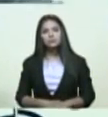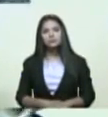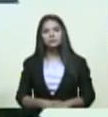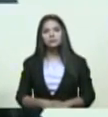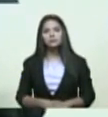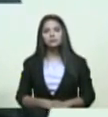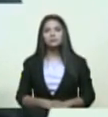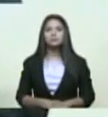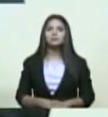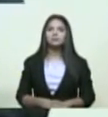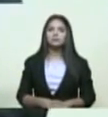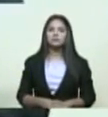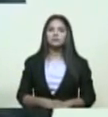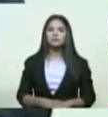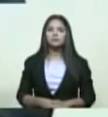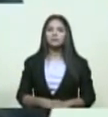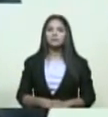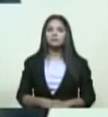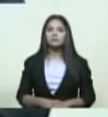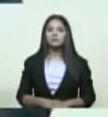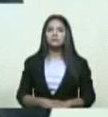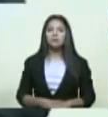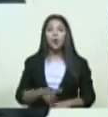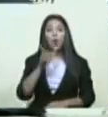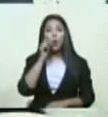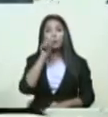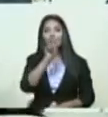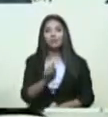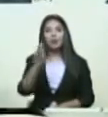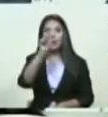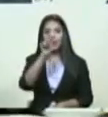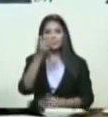Próxima pregunta a cargo de Harley Monseguileman de Televen.